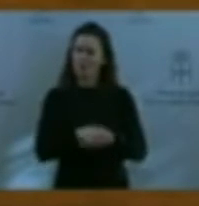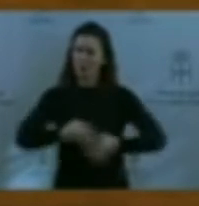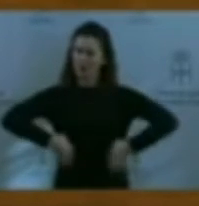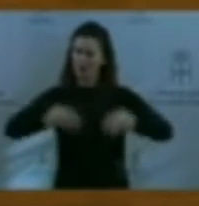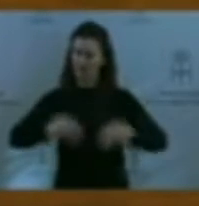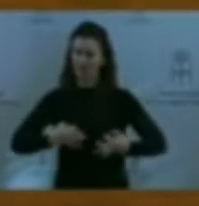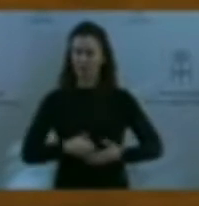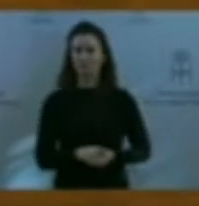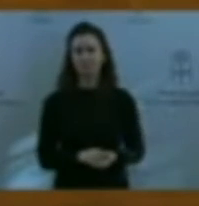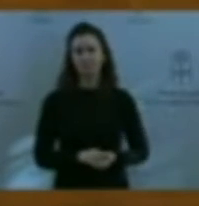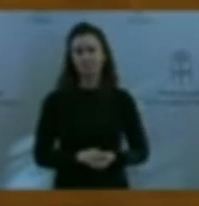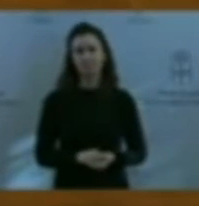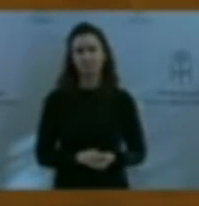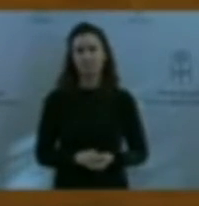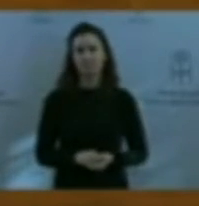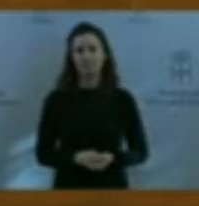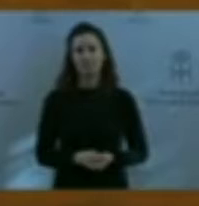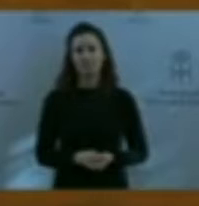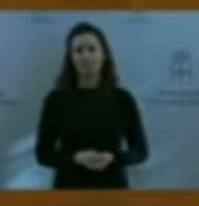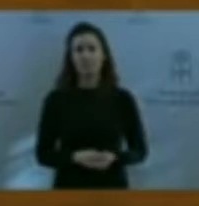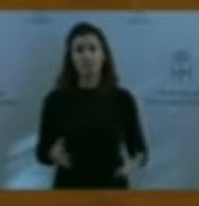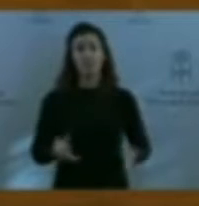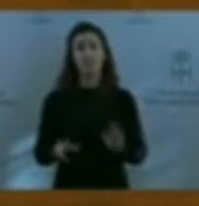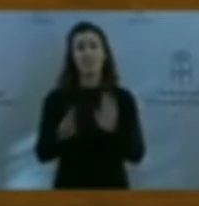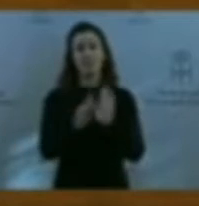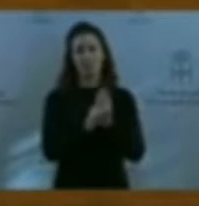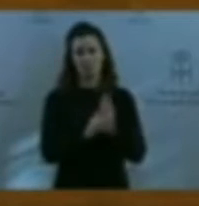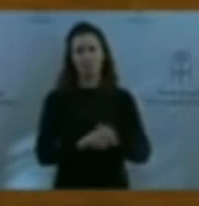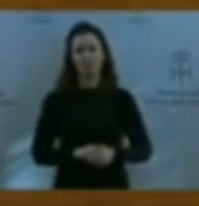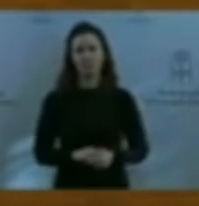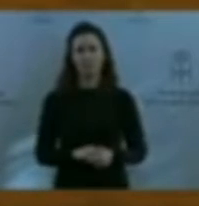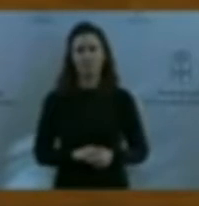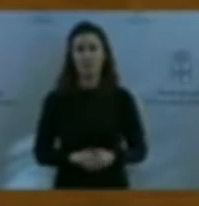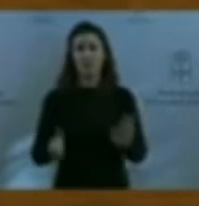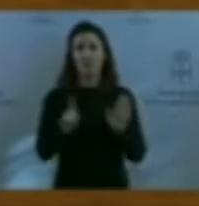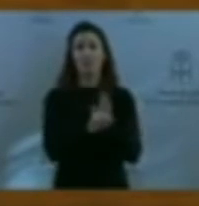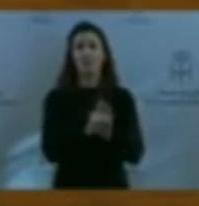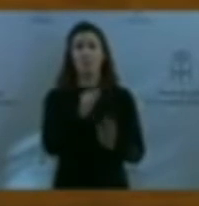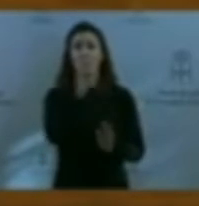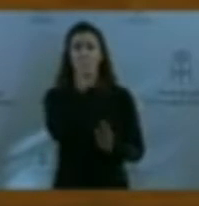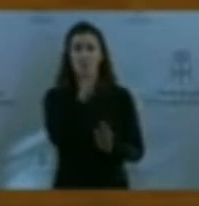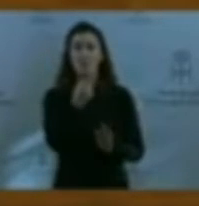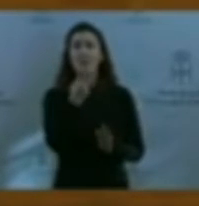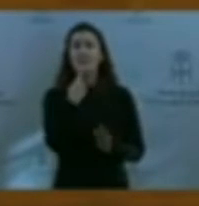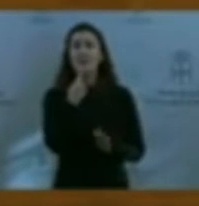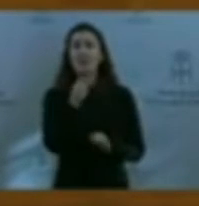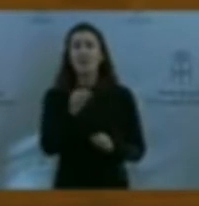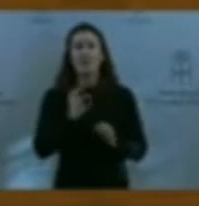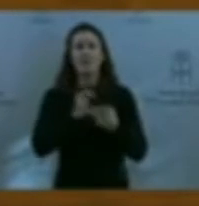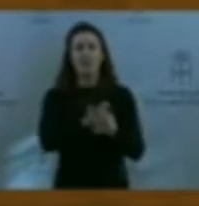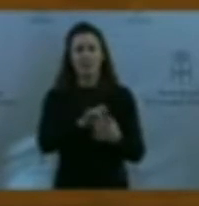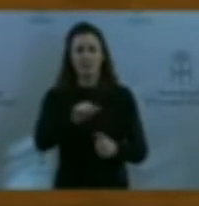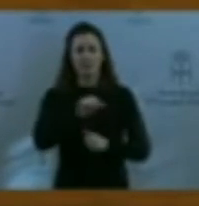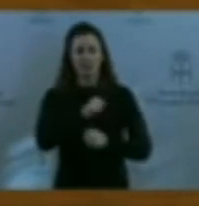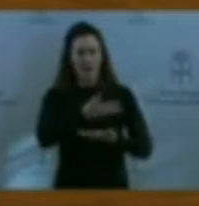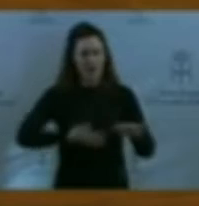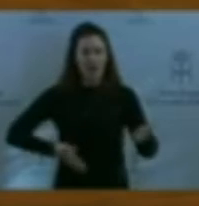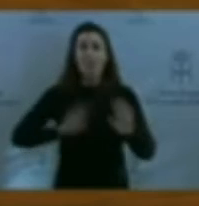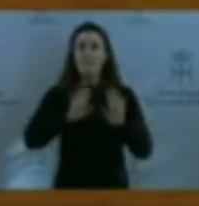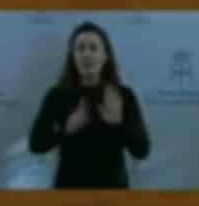El decreto que usted prometió era sobre listas de espera, pero el decreto que ha salido es sobre